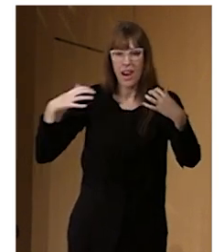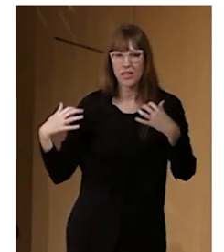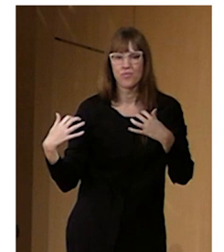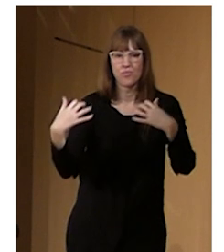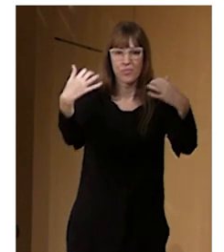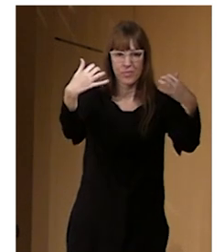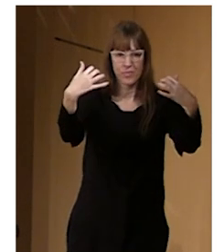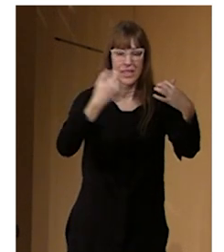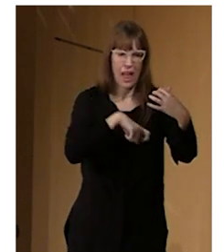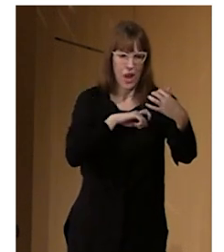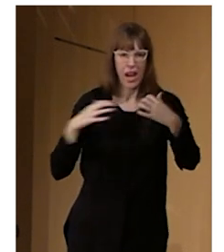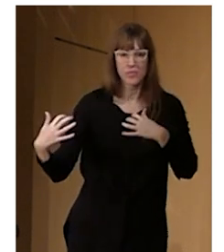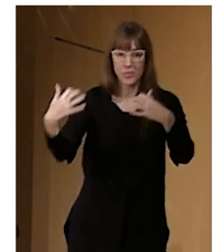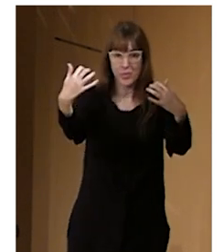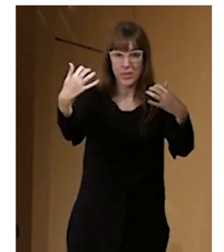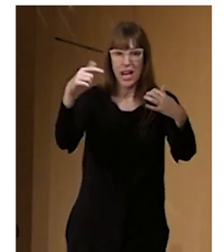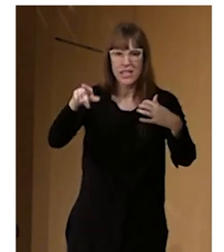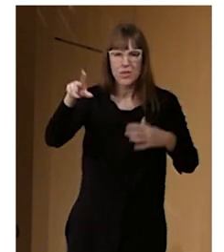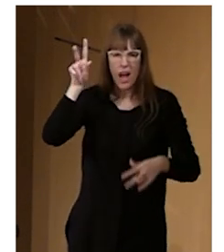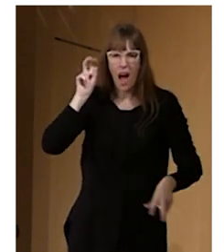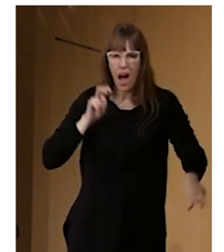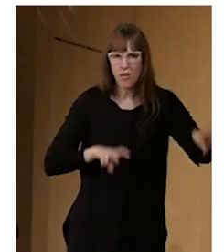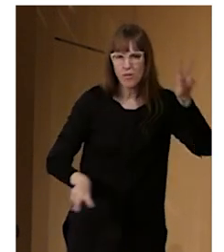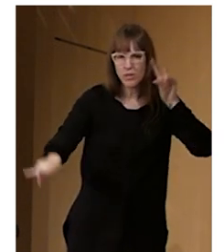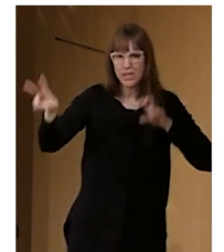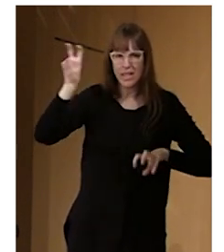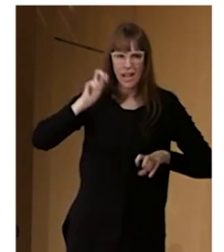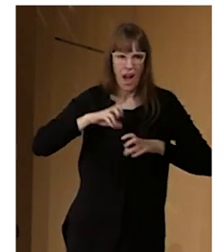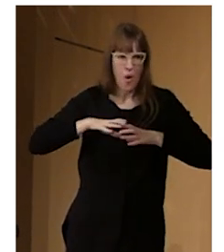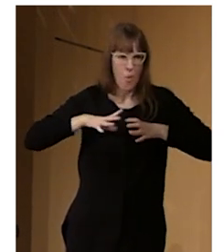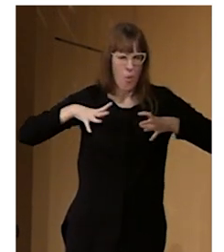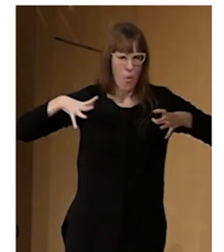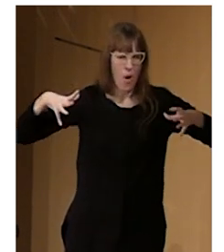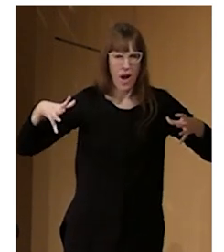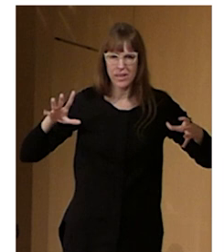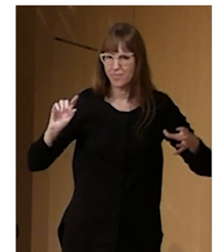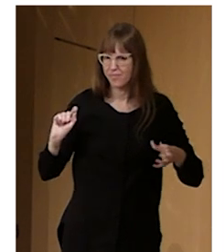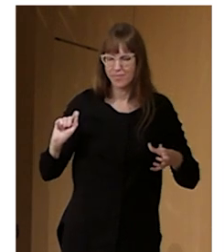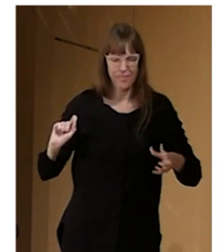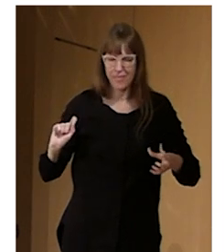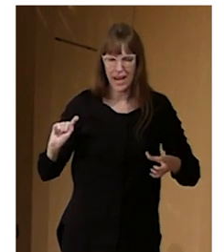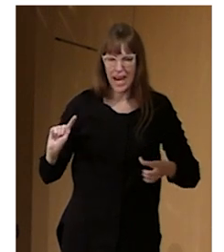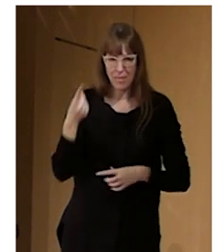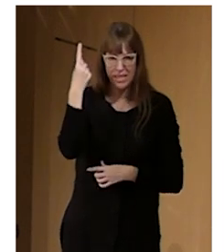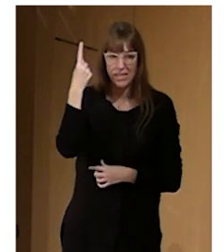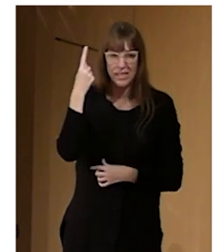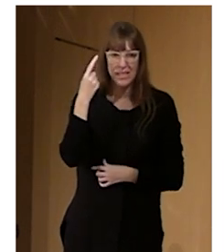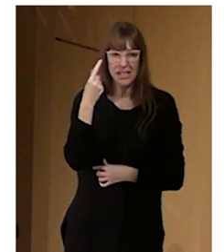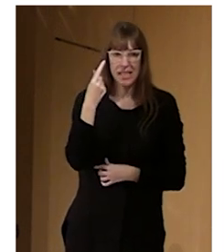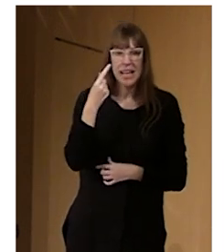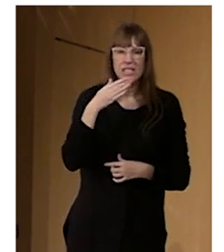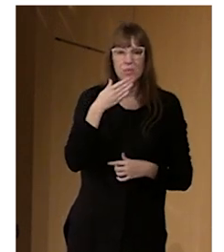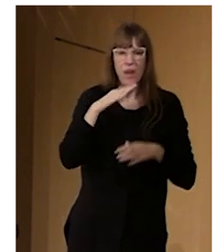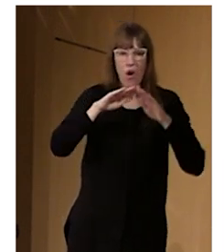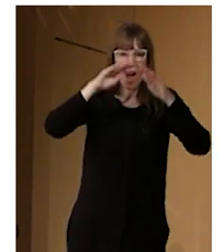acústica impresionante de las mejores acústicas que puede haber en el mundo doy fe en la concha Acústica de madera es como